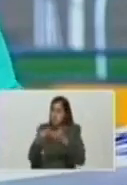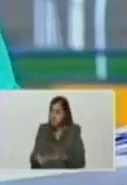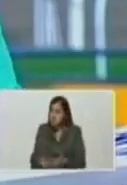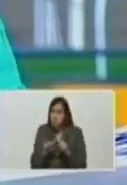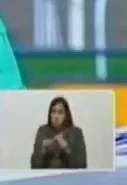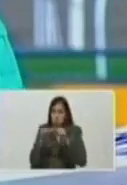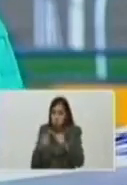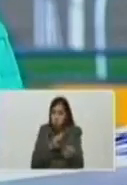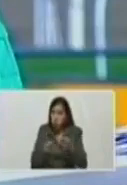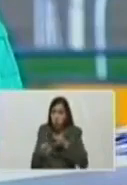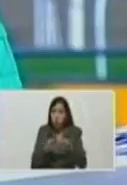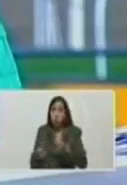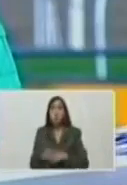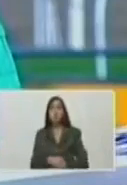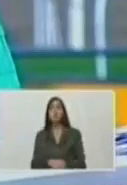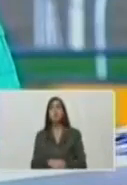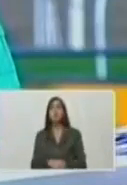en la vacunación.